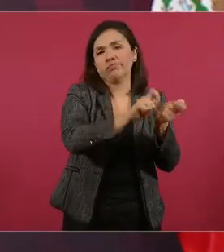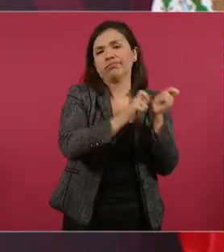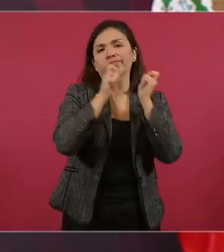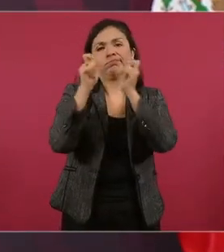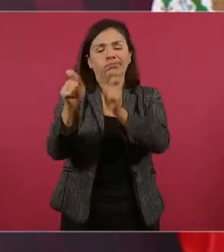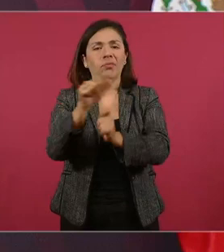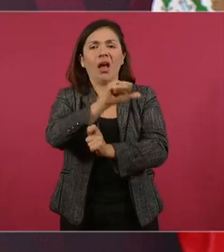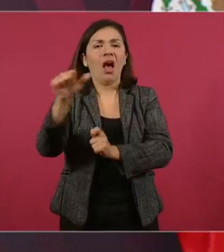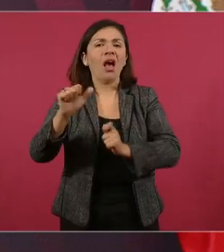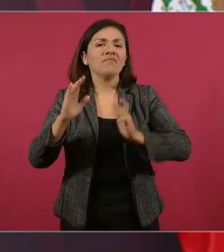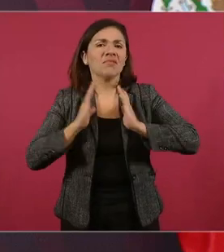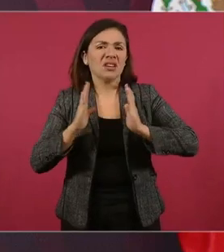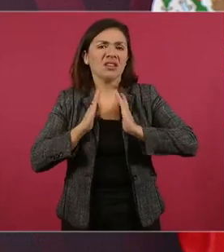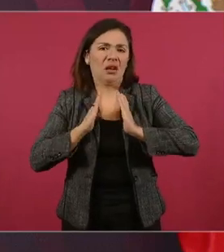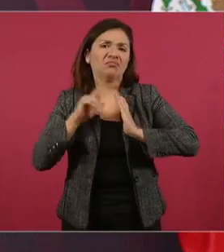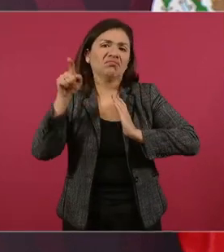Armadas.